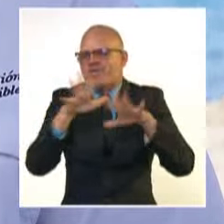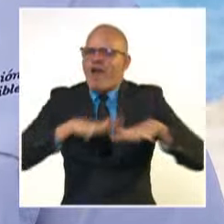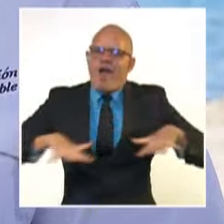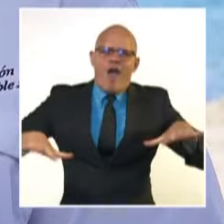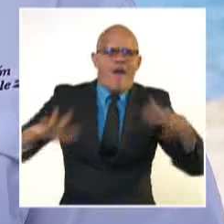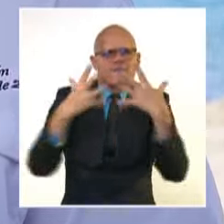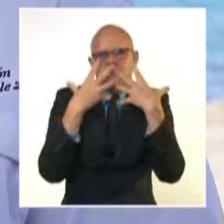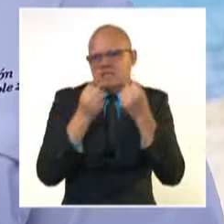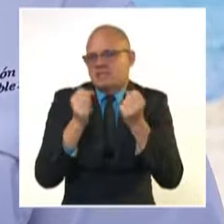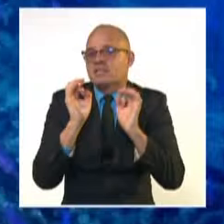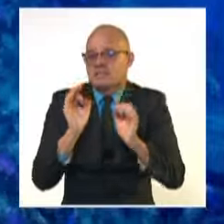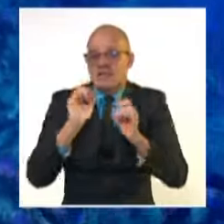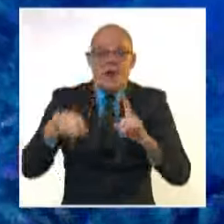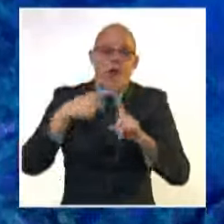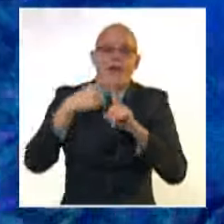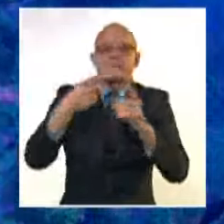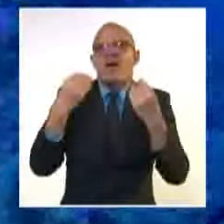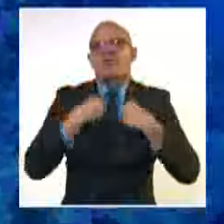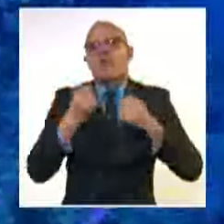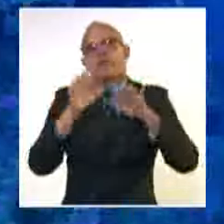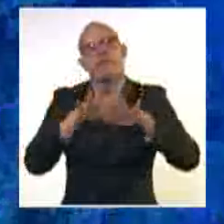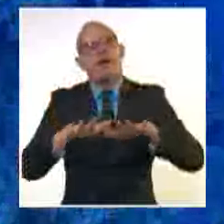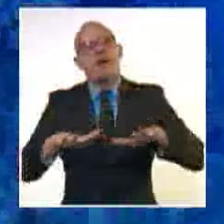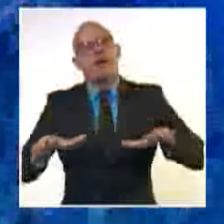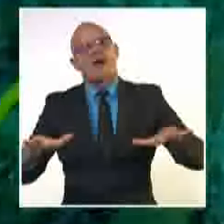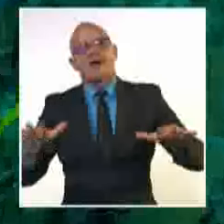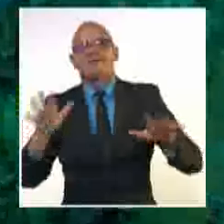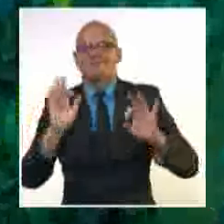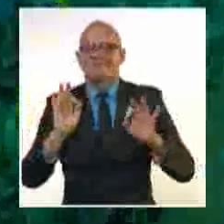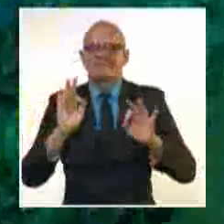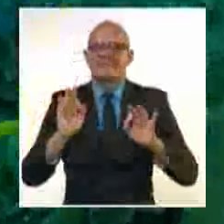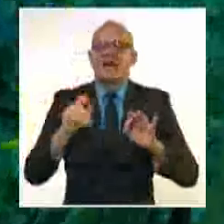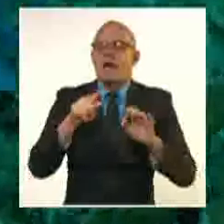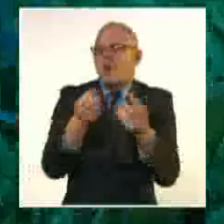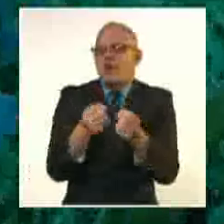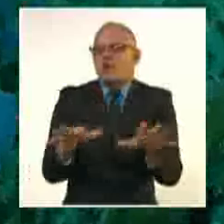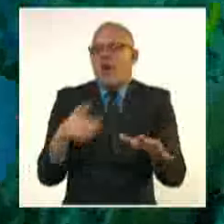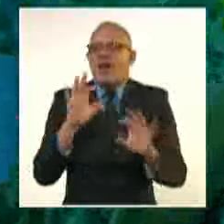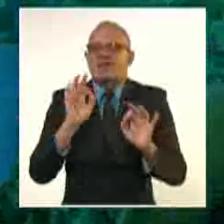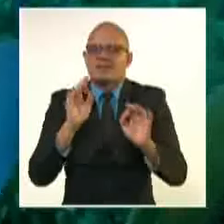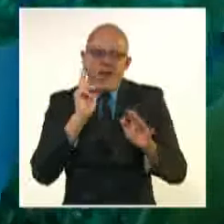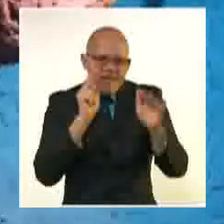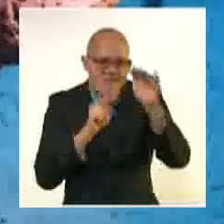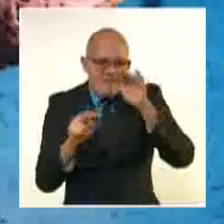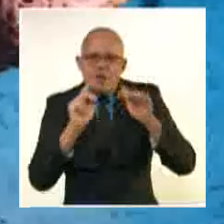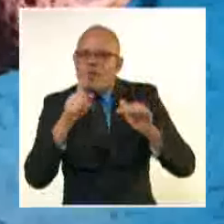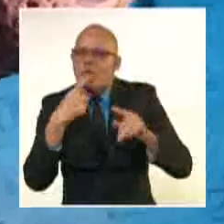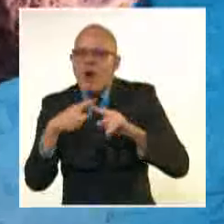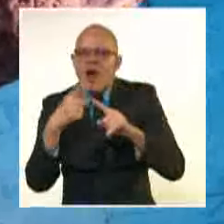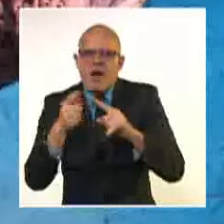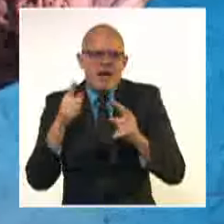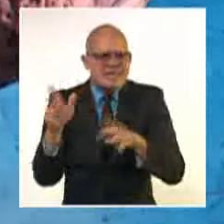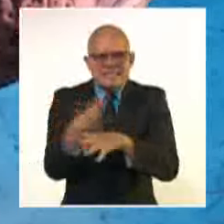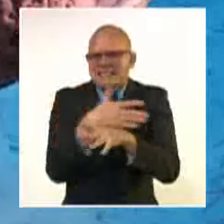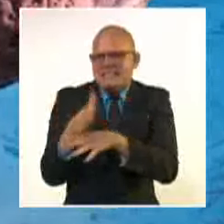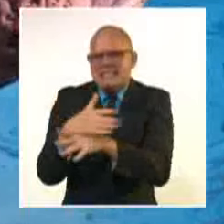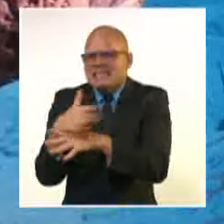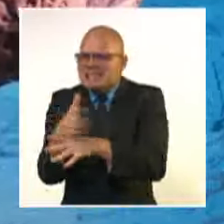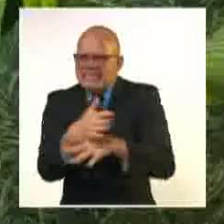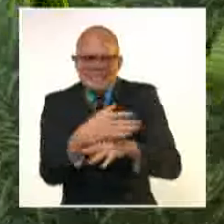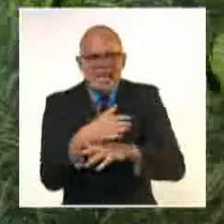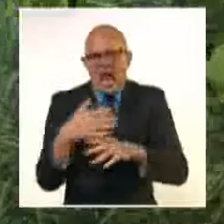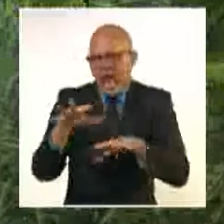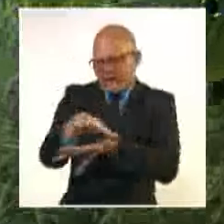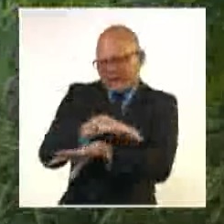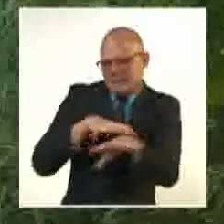otro lado es paz, es tranquilidad. Y es ese lugar natural donde logran coexistir muchas especies diferentes en